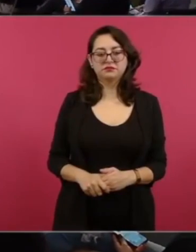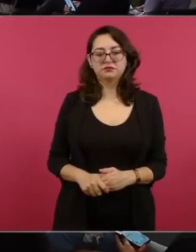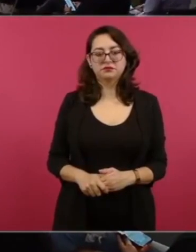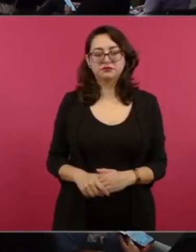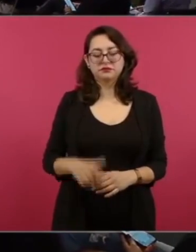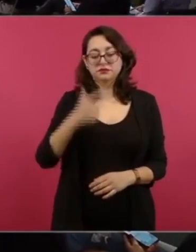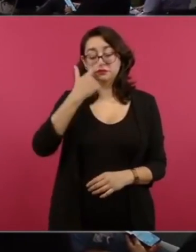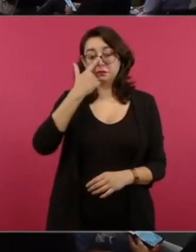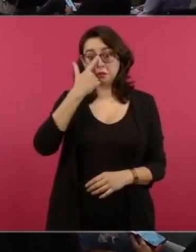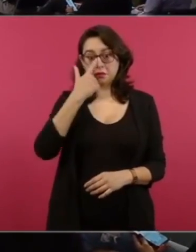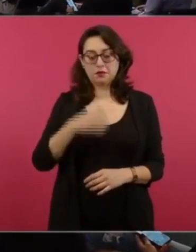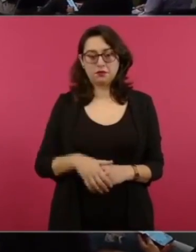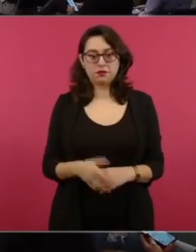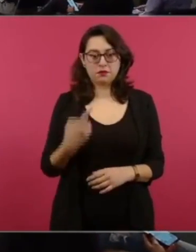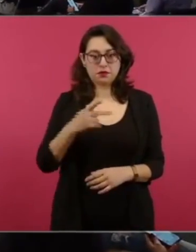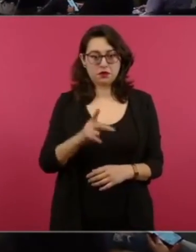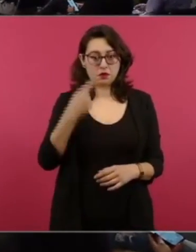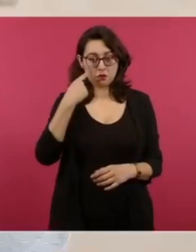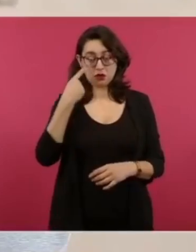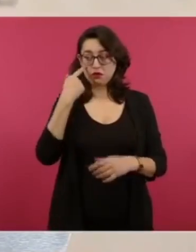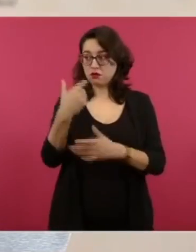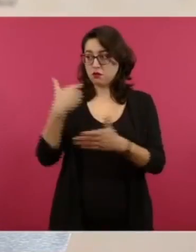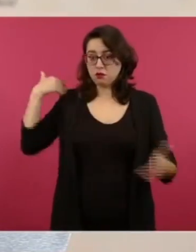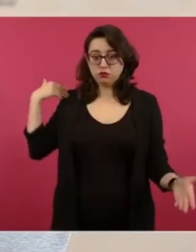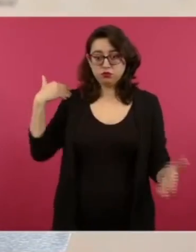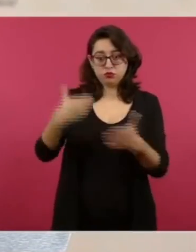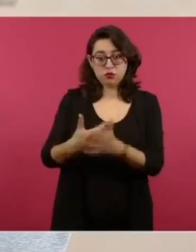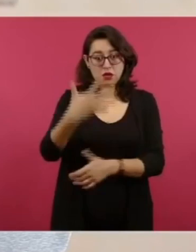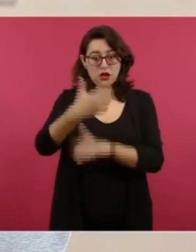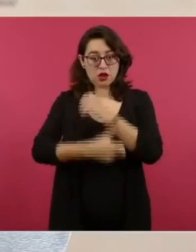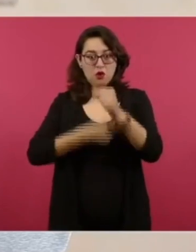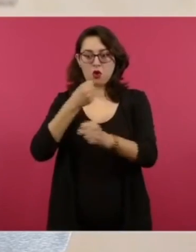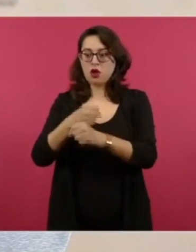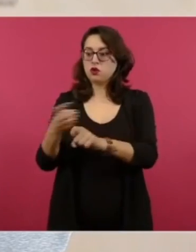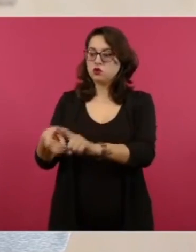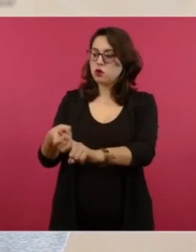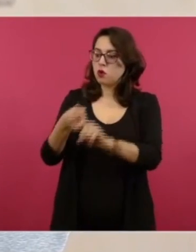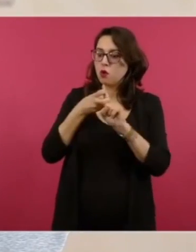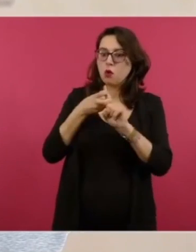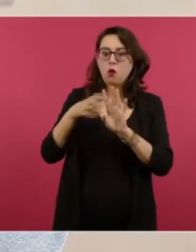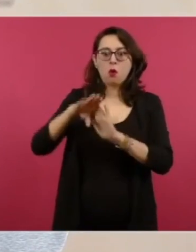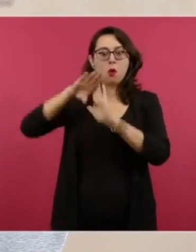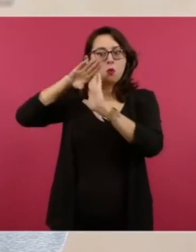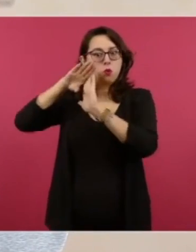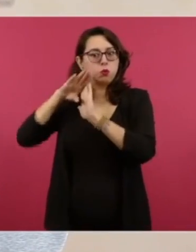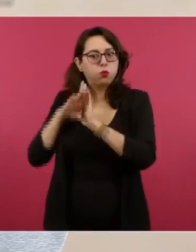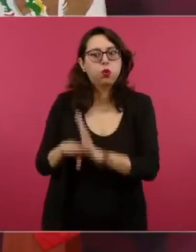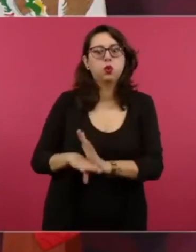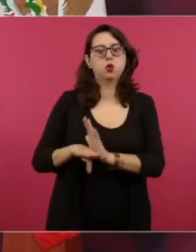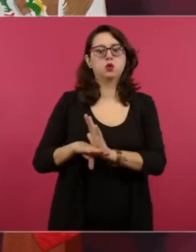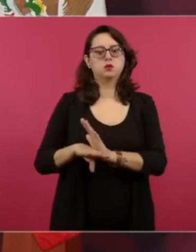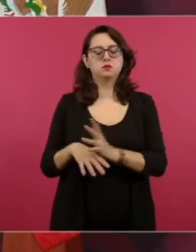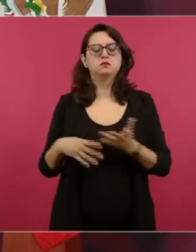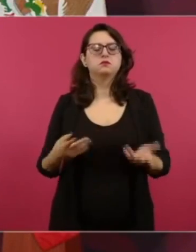Y esto pues es de dominio público, la gente sí lo sabe, porque se padecía mucho del